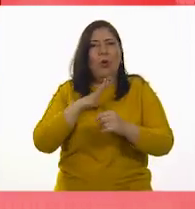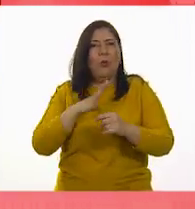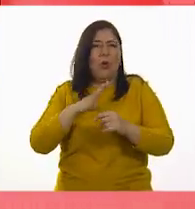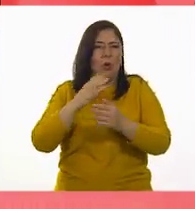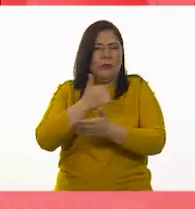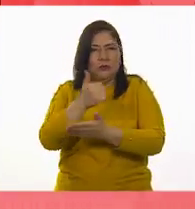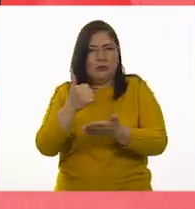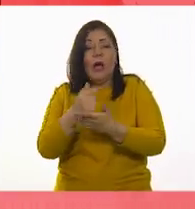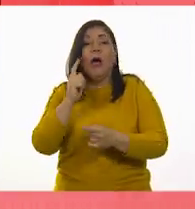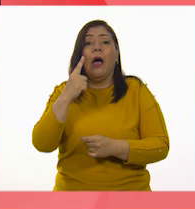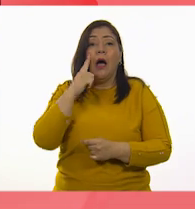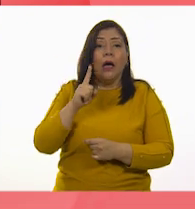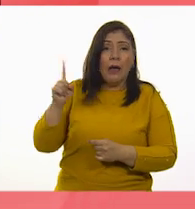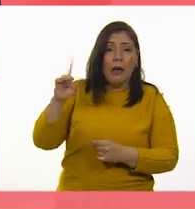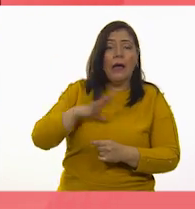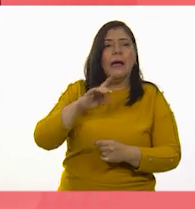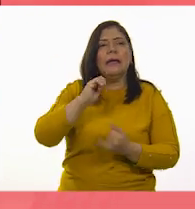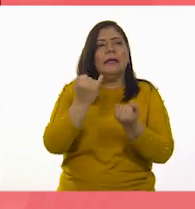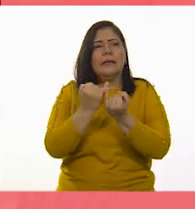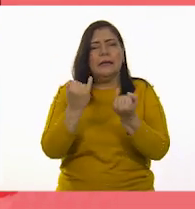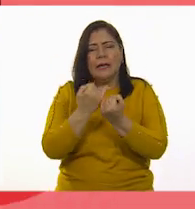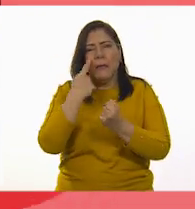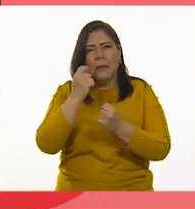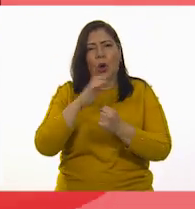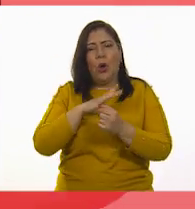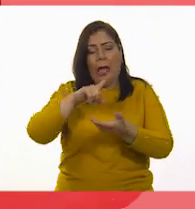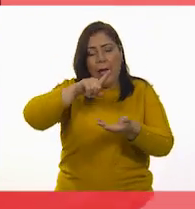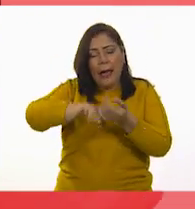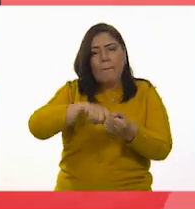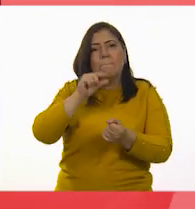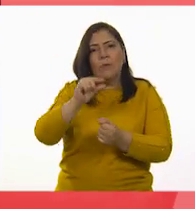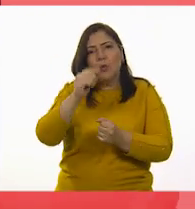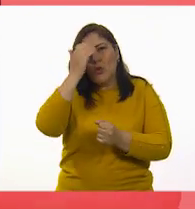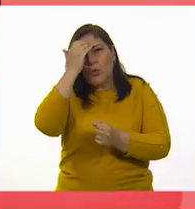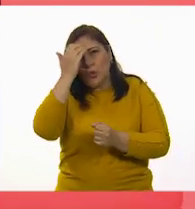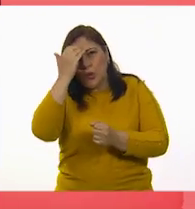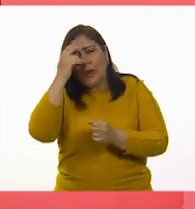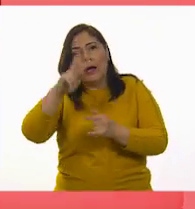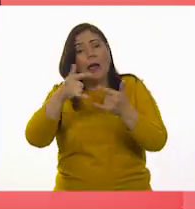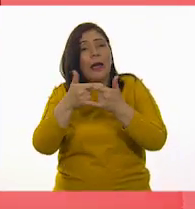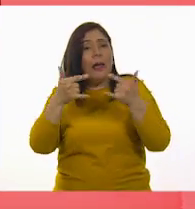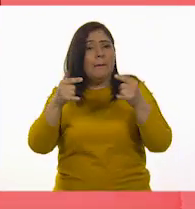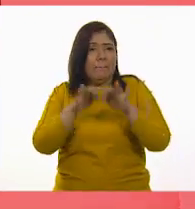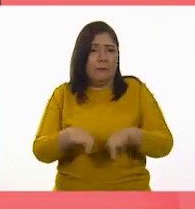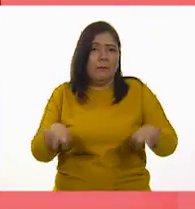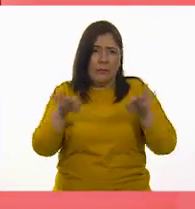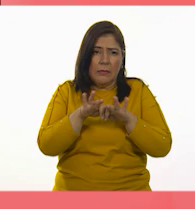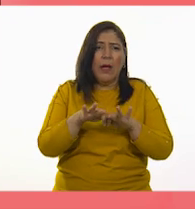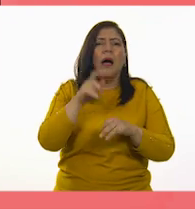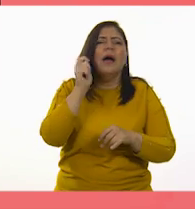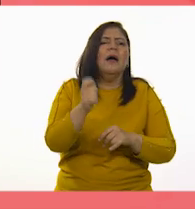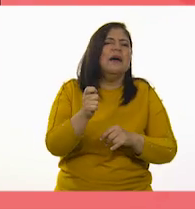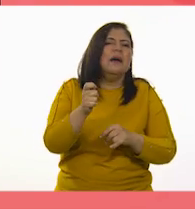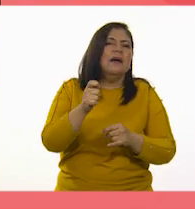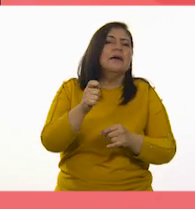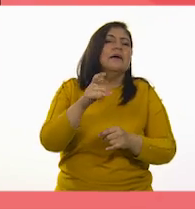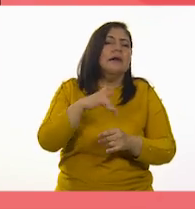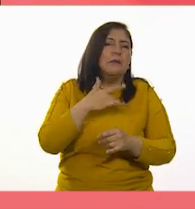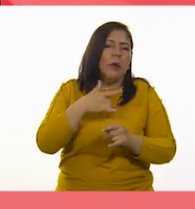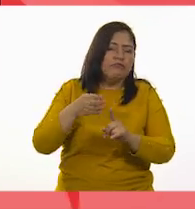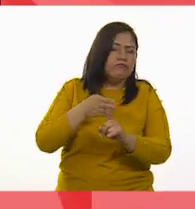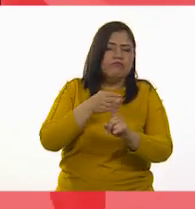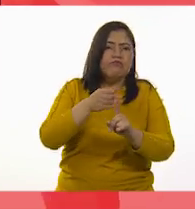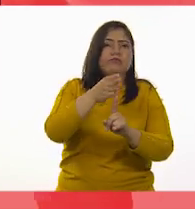El Camino Real Tierra Adentro es un camino poco conocido y de tremenda importancia histórica. Se trató de nada más y nada menos que la